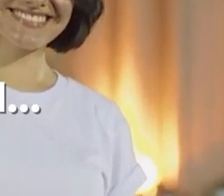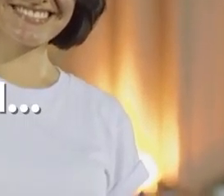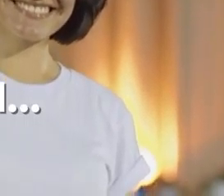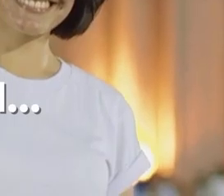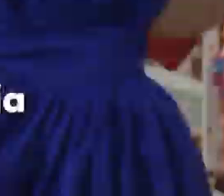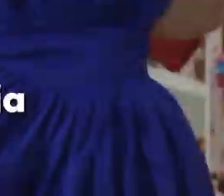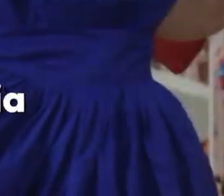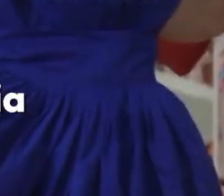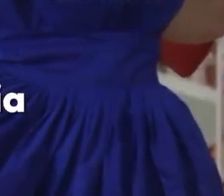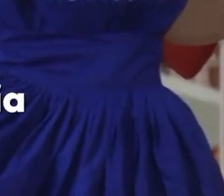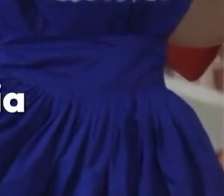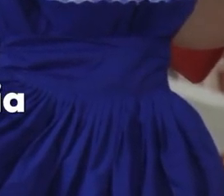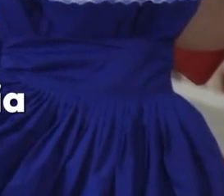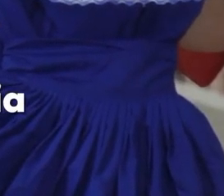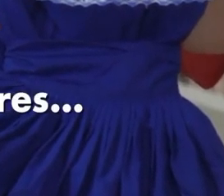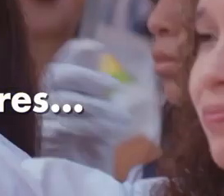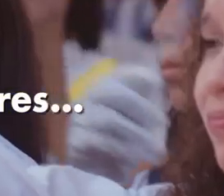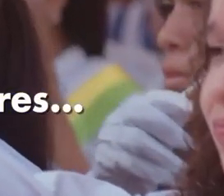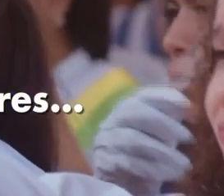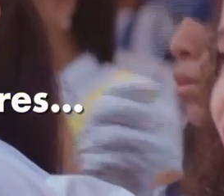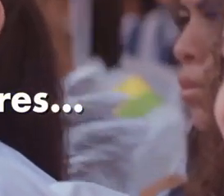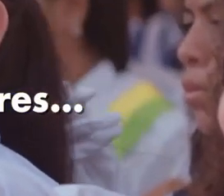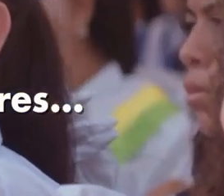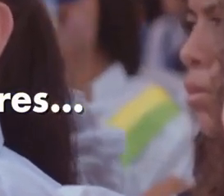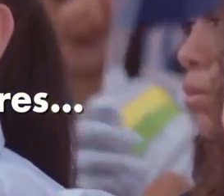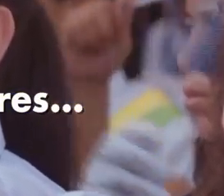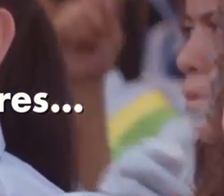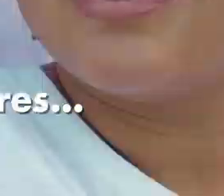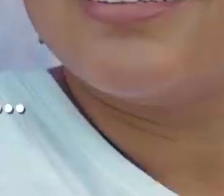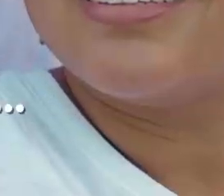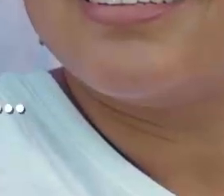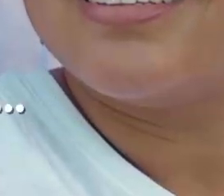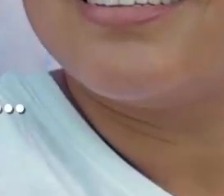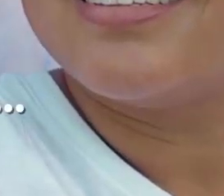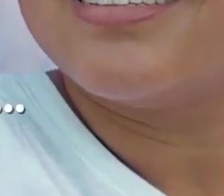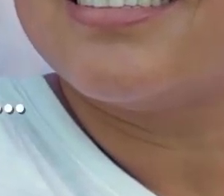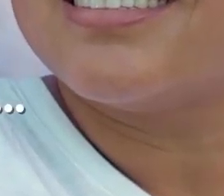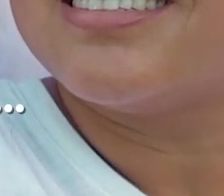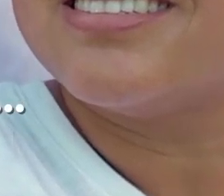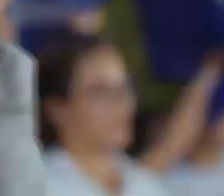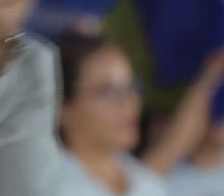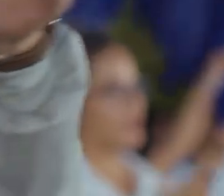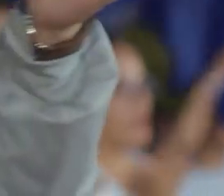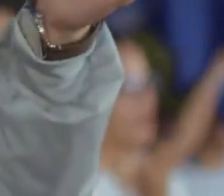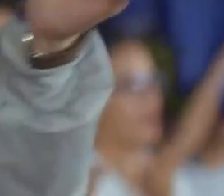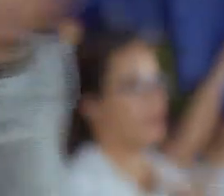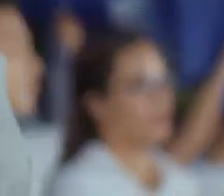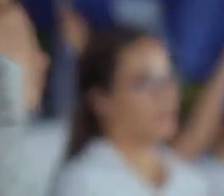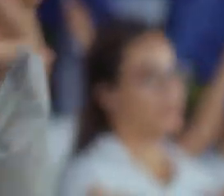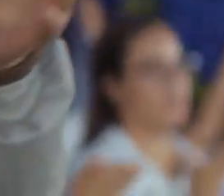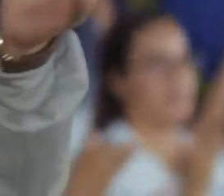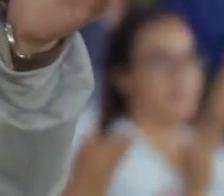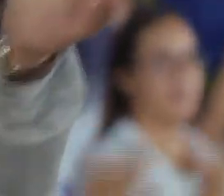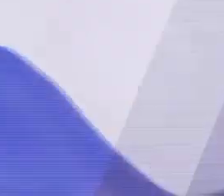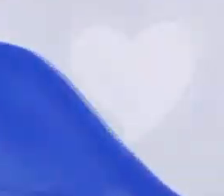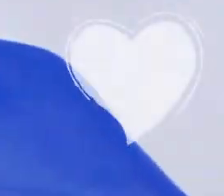y azul, el amor a mi patria sobre todos los amores. Siempre más allá,